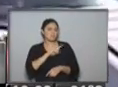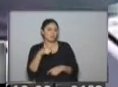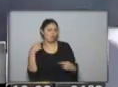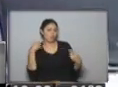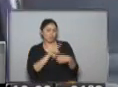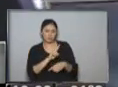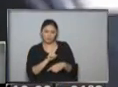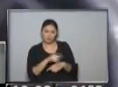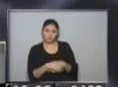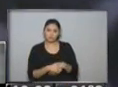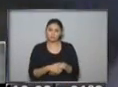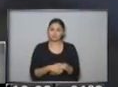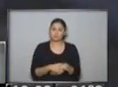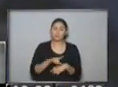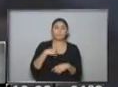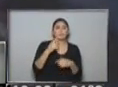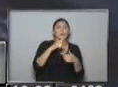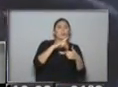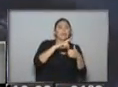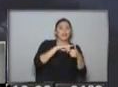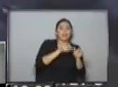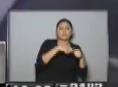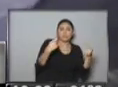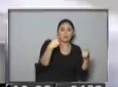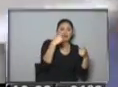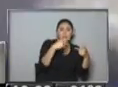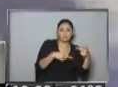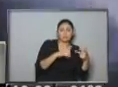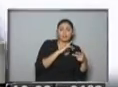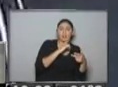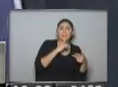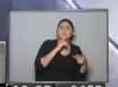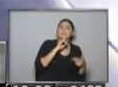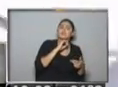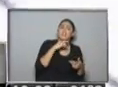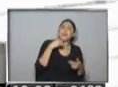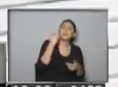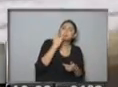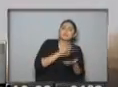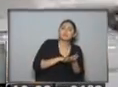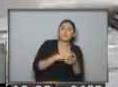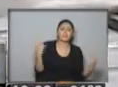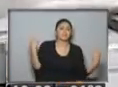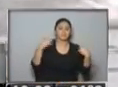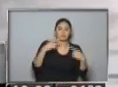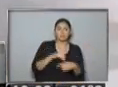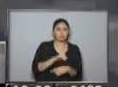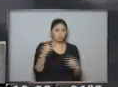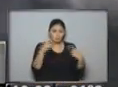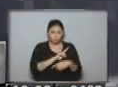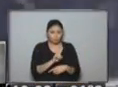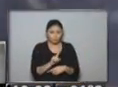utilizó Perfil, Infobae, Clarín, fue hablar de enfrentamiento. La verdad que no ha habido ningún enfrentamiento,